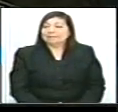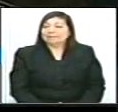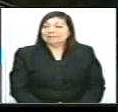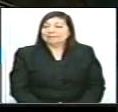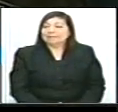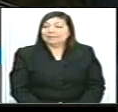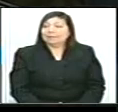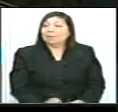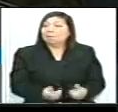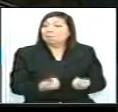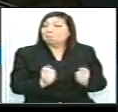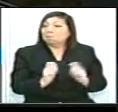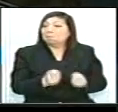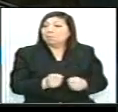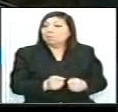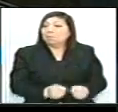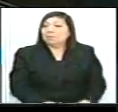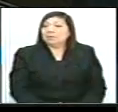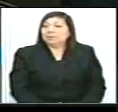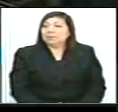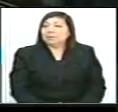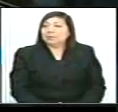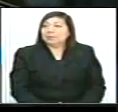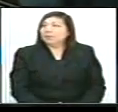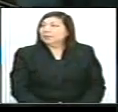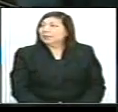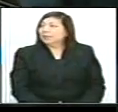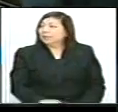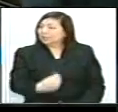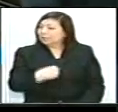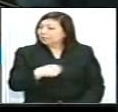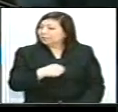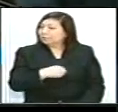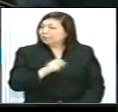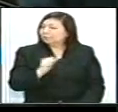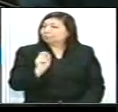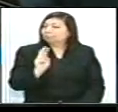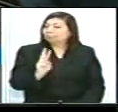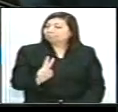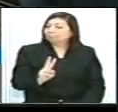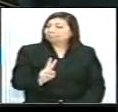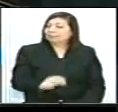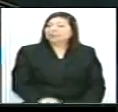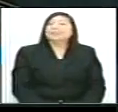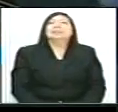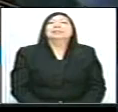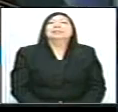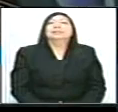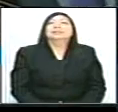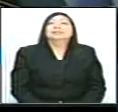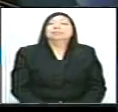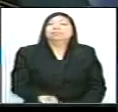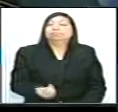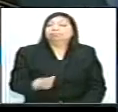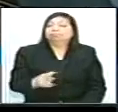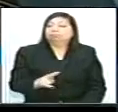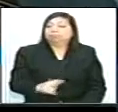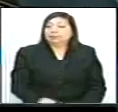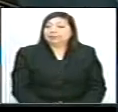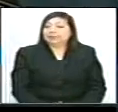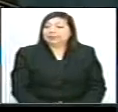En la asignación de bienes y servicios, nosotros estamos viendo que ha habido un incremento